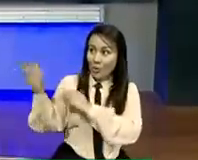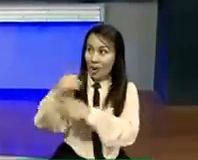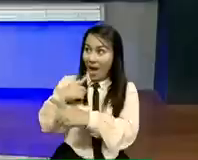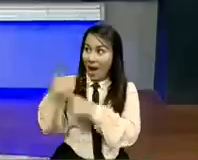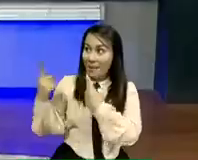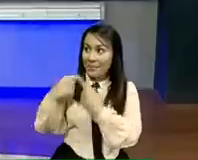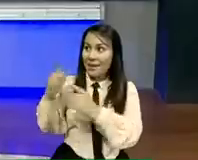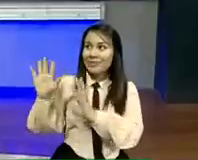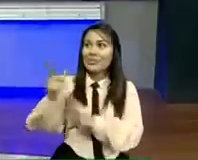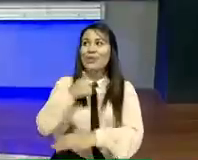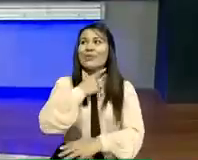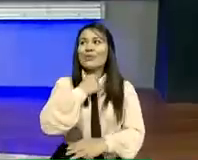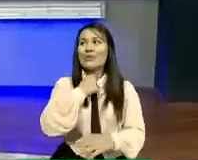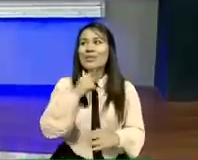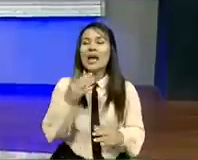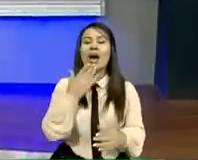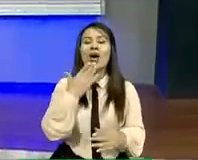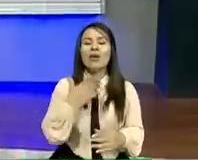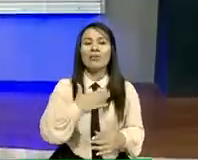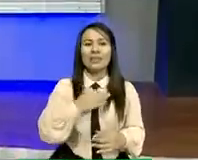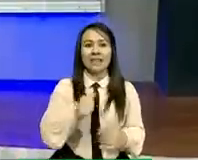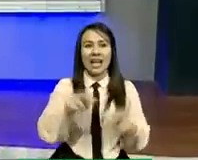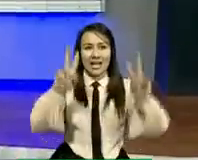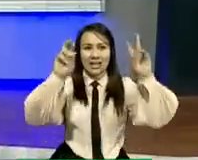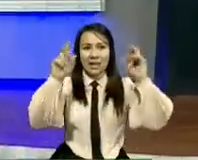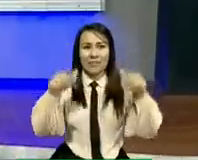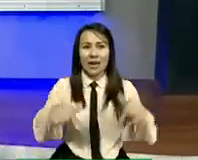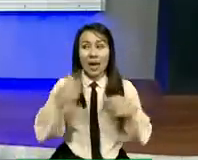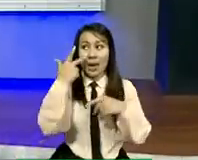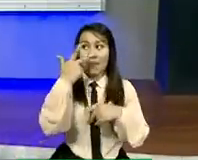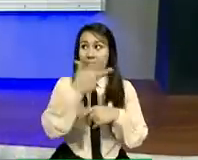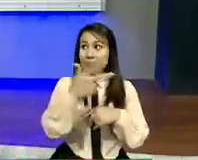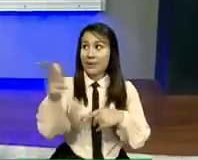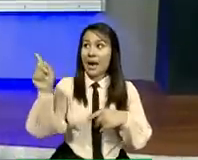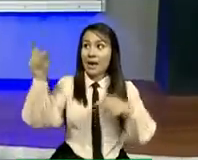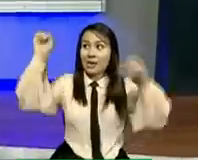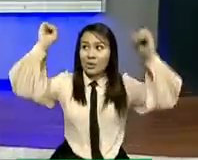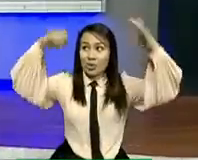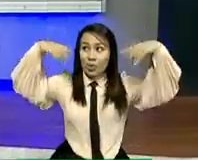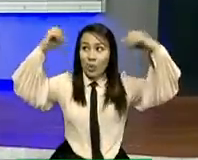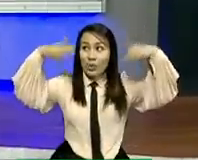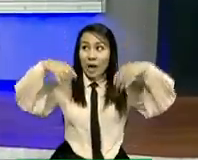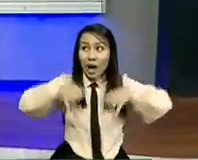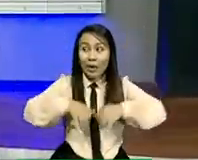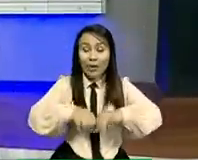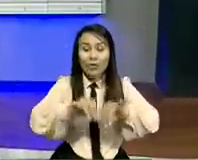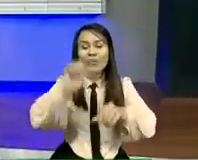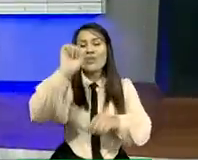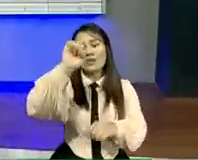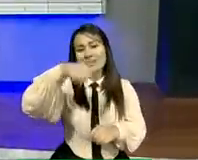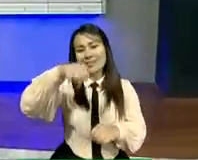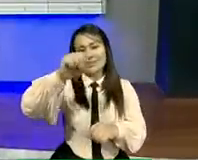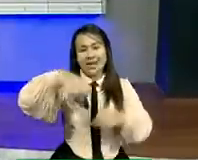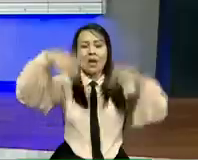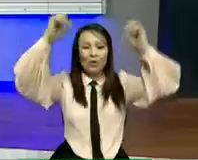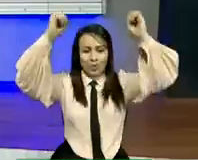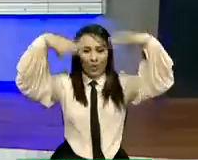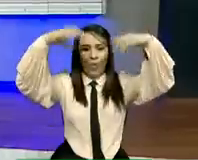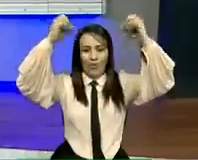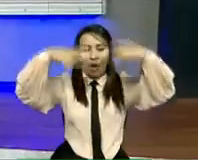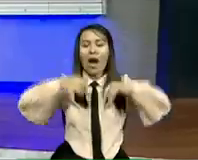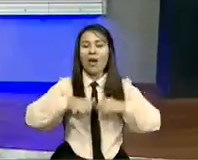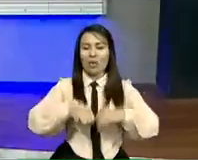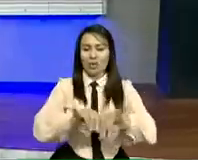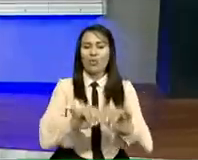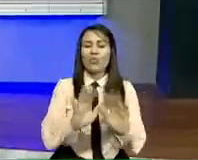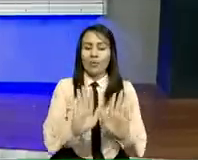volveremos a conversar contigo, indudablemente, para saber cómo se va desarrollando el panorama. Todavía sigue lloviendo por allá, ¿no? Por el sur de la ciudad. Sigue lloviendo. Sí, bueno,